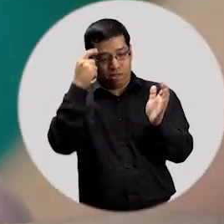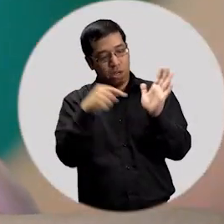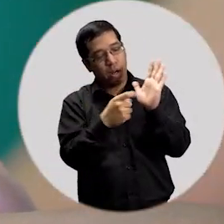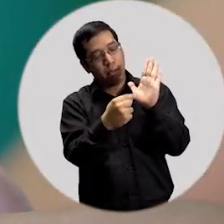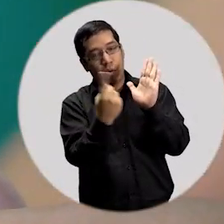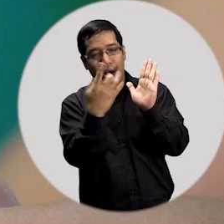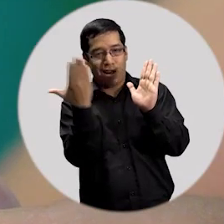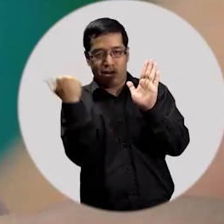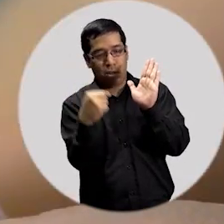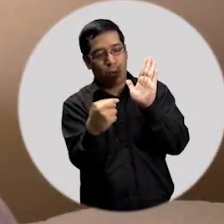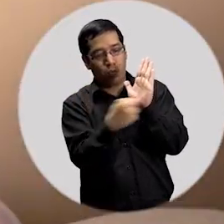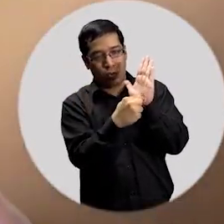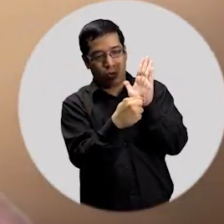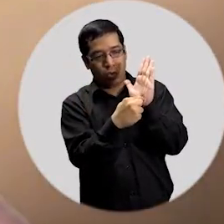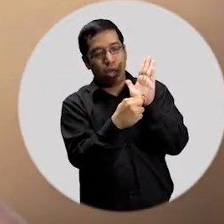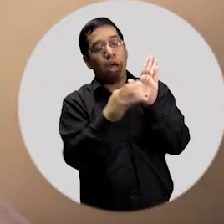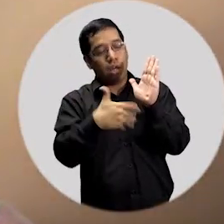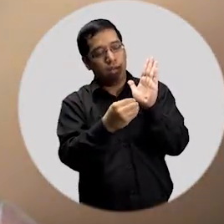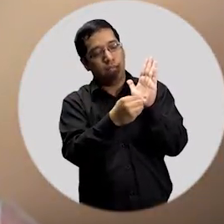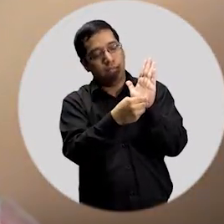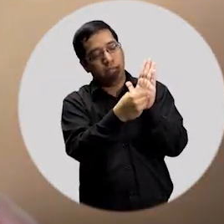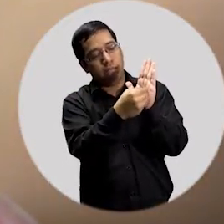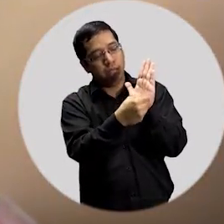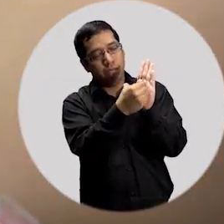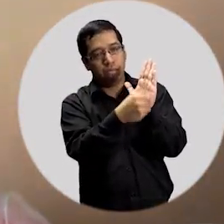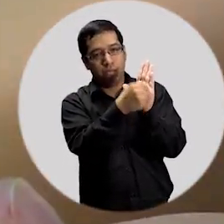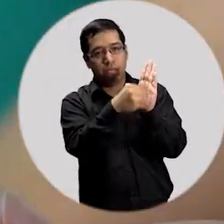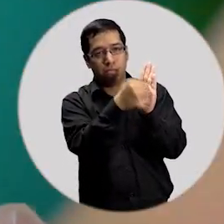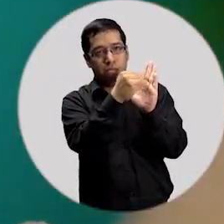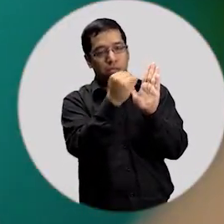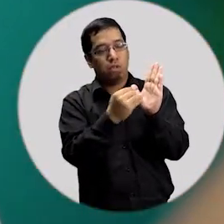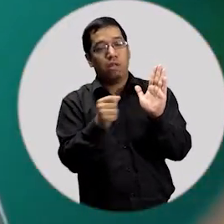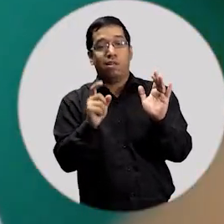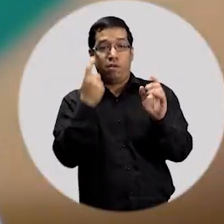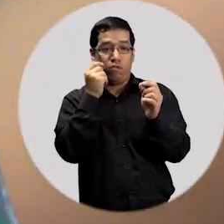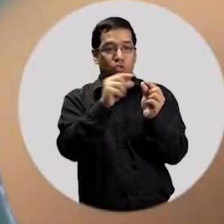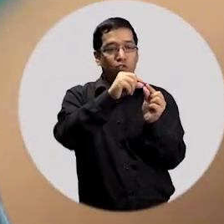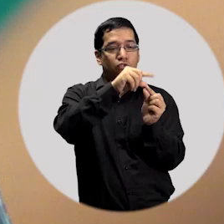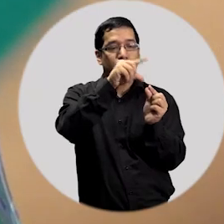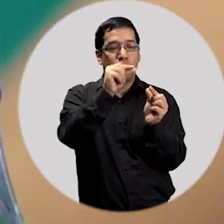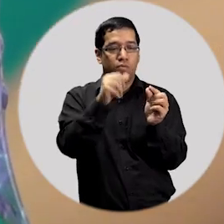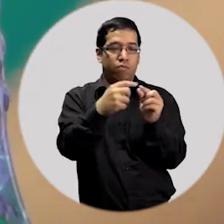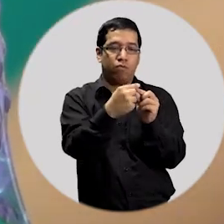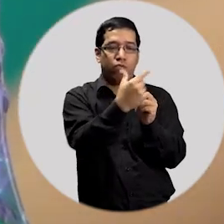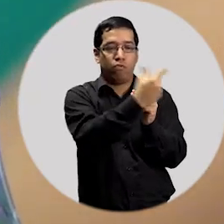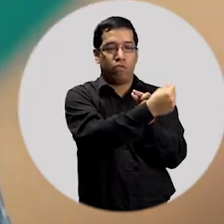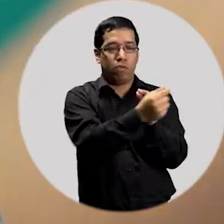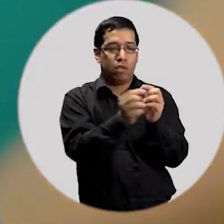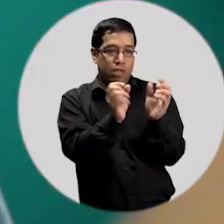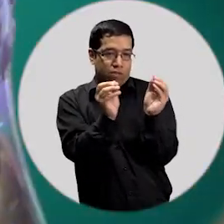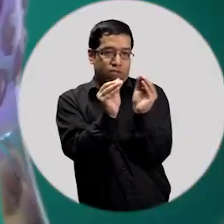Usé el puntero más grande de los chatos como para poder ir decorando y que quede más